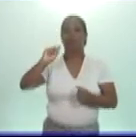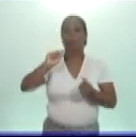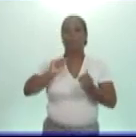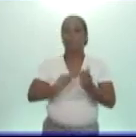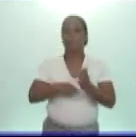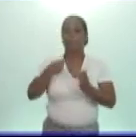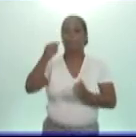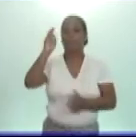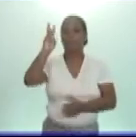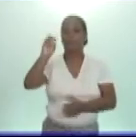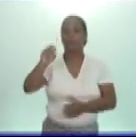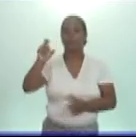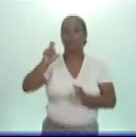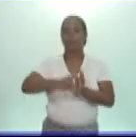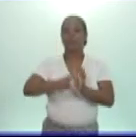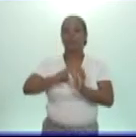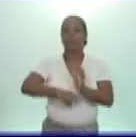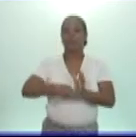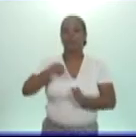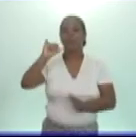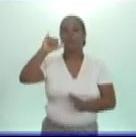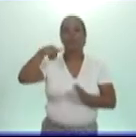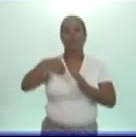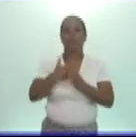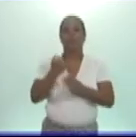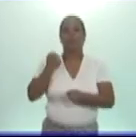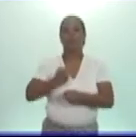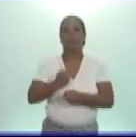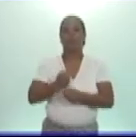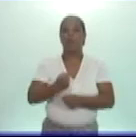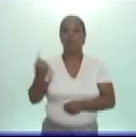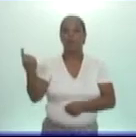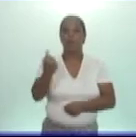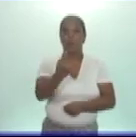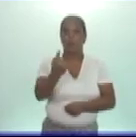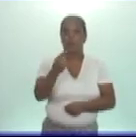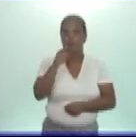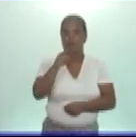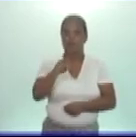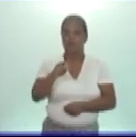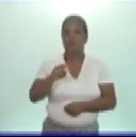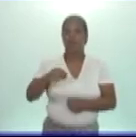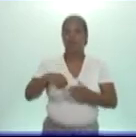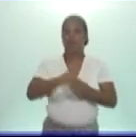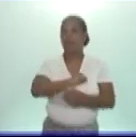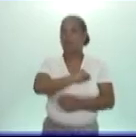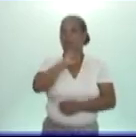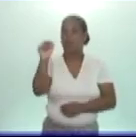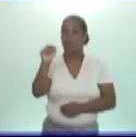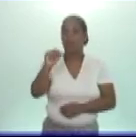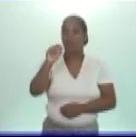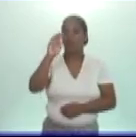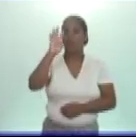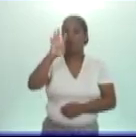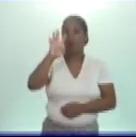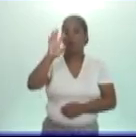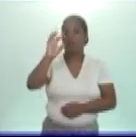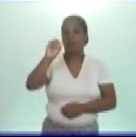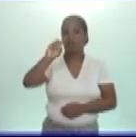por 6 días de trabajo. Uno de ellos gana 40 pesos con 50 centavos